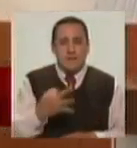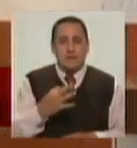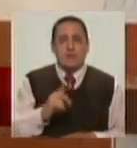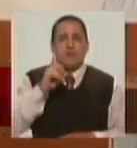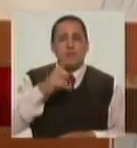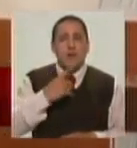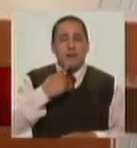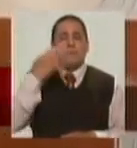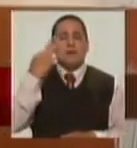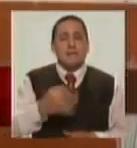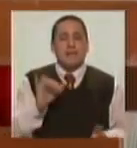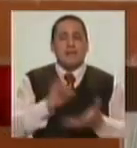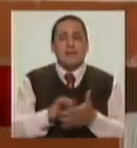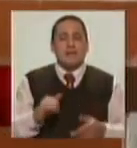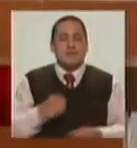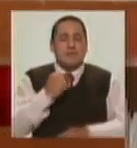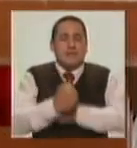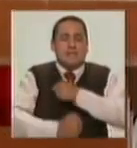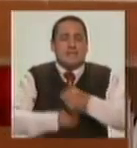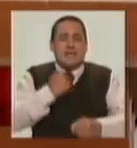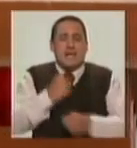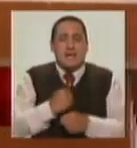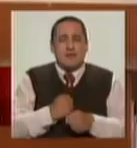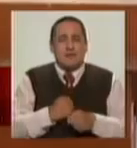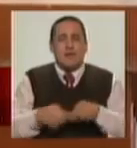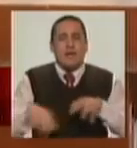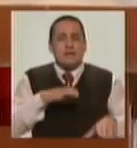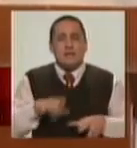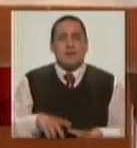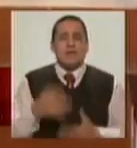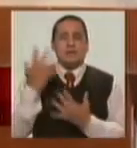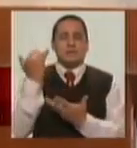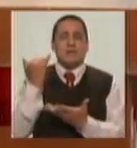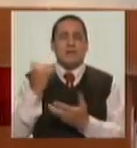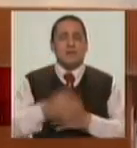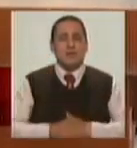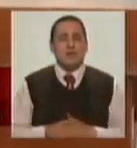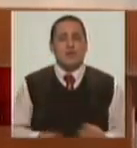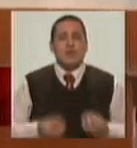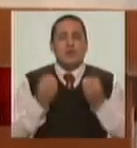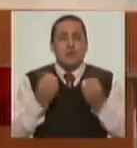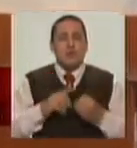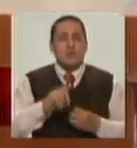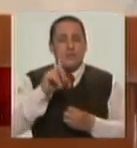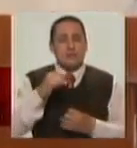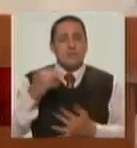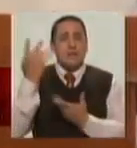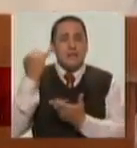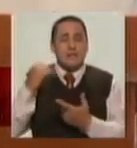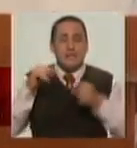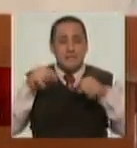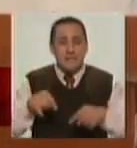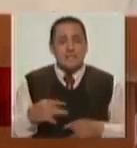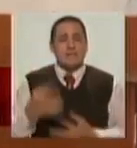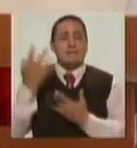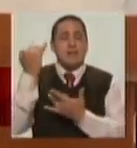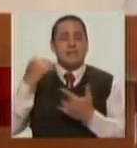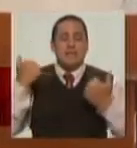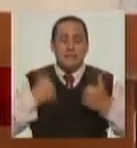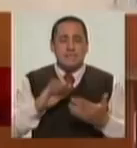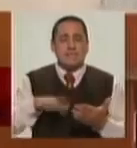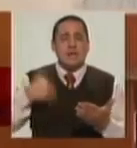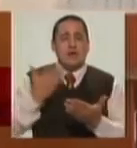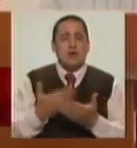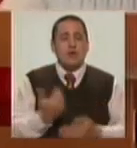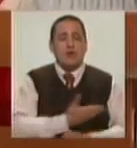una realidad que durante siglos ha estado esperando con una esperanza. Y esa esperanza llegó con